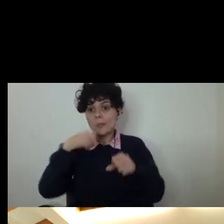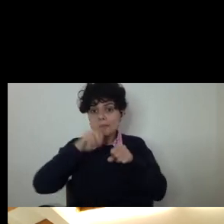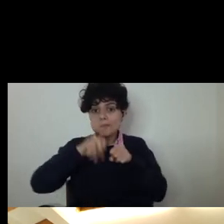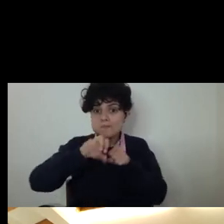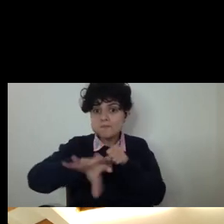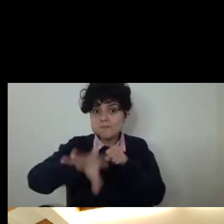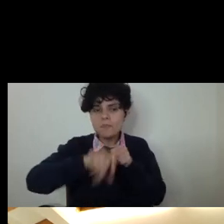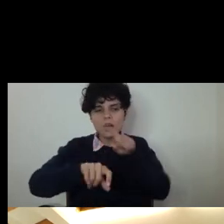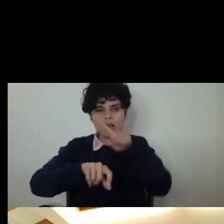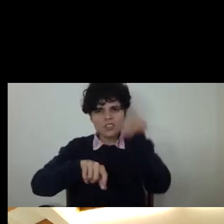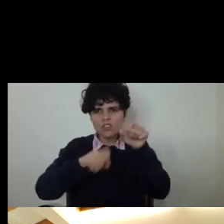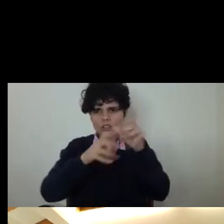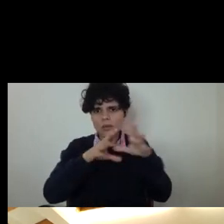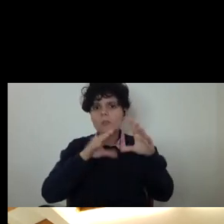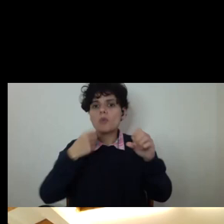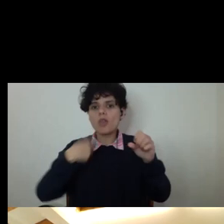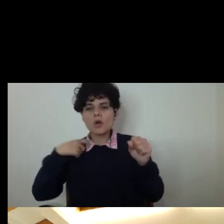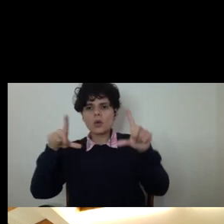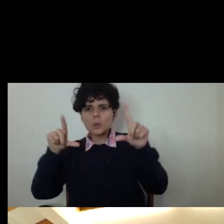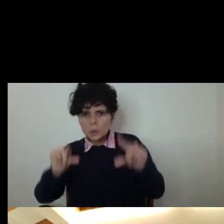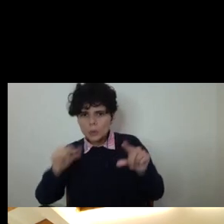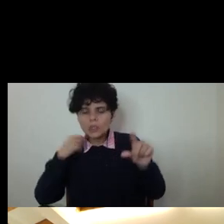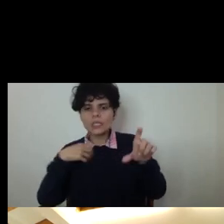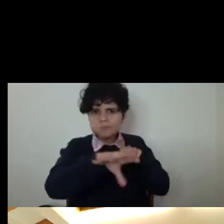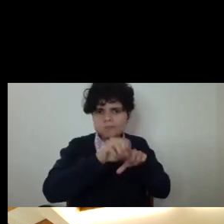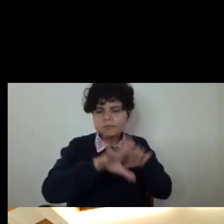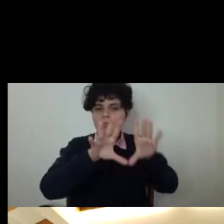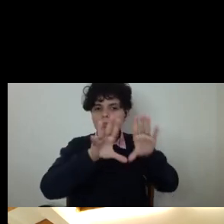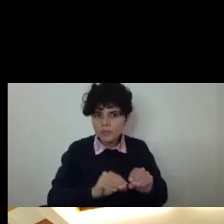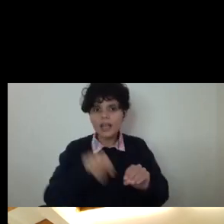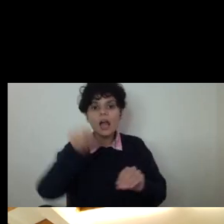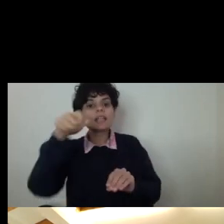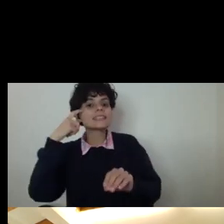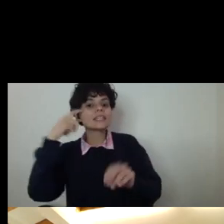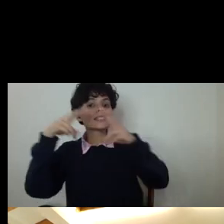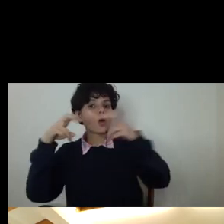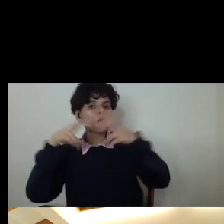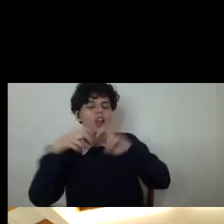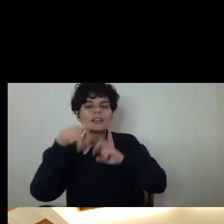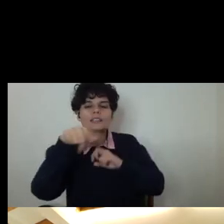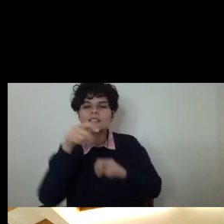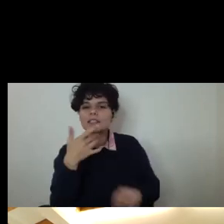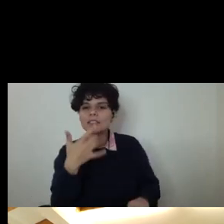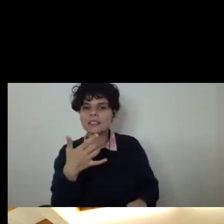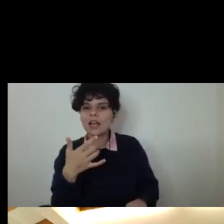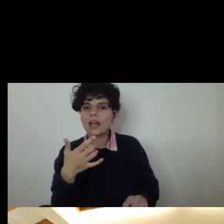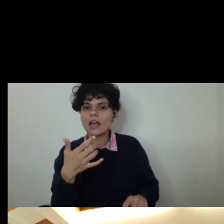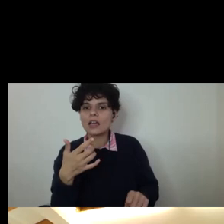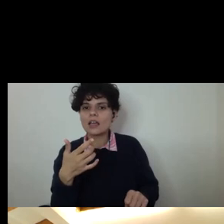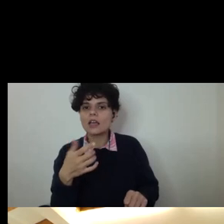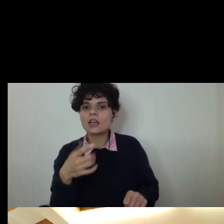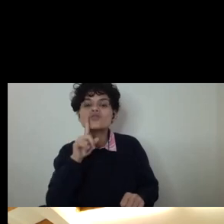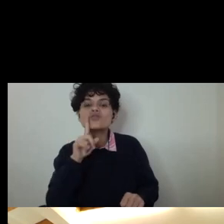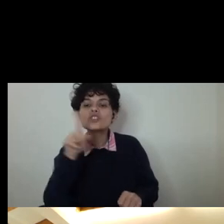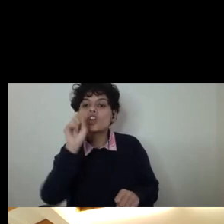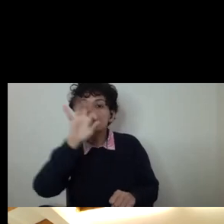estos canales. Aquí hay un registro de neuronas que están cargadas con un detector